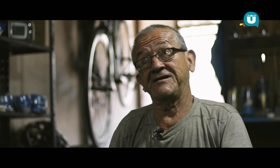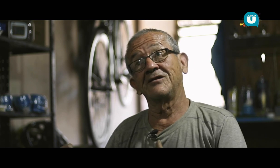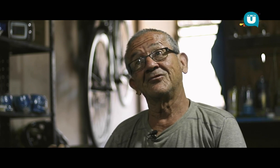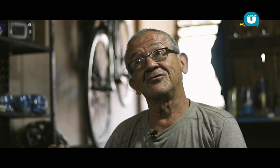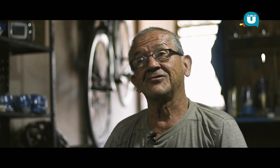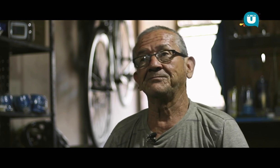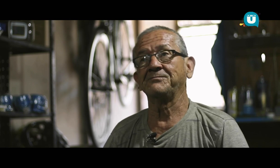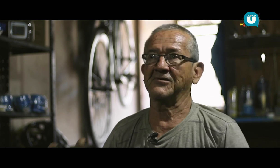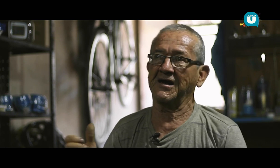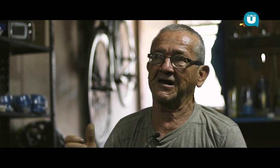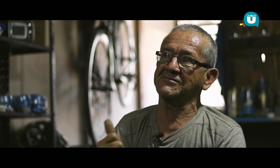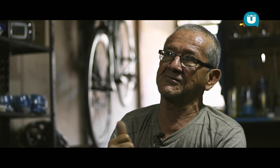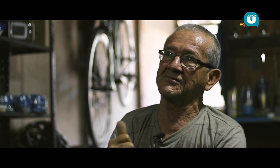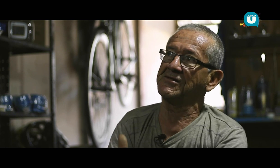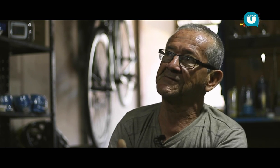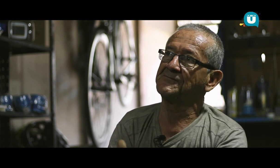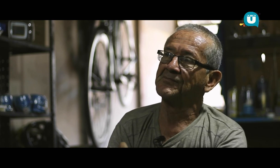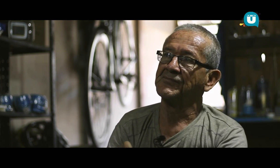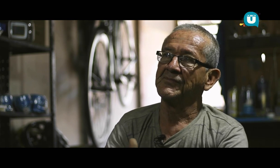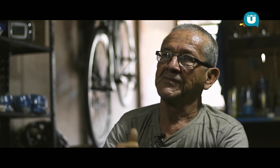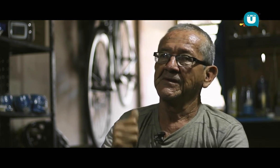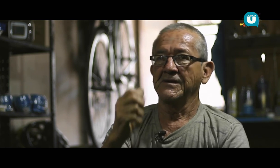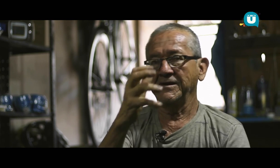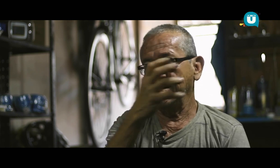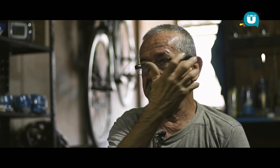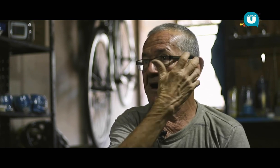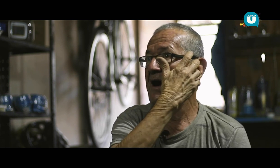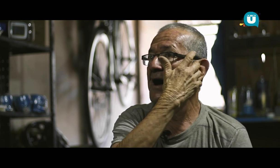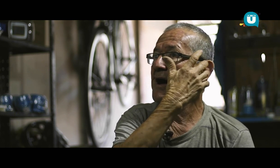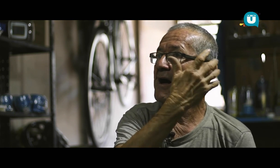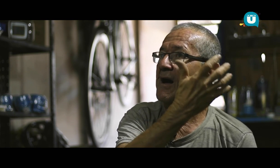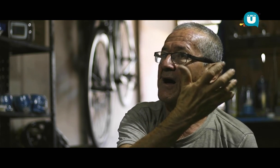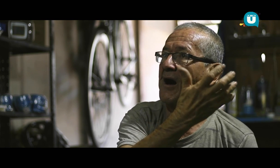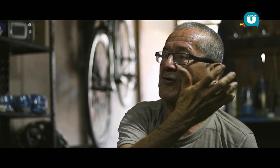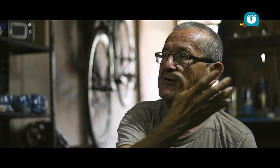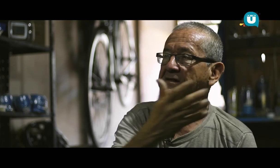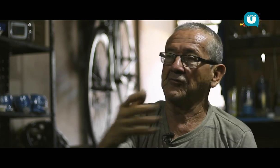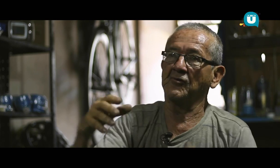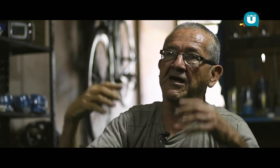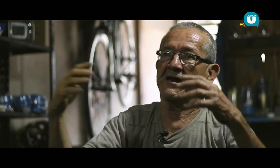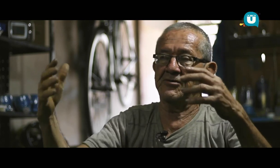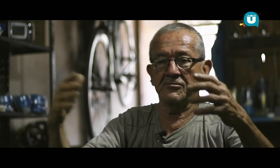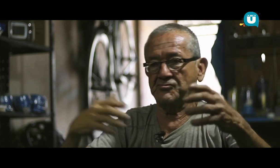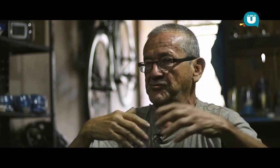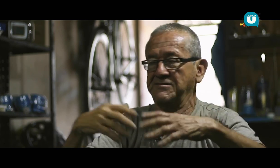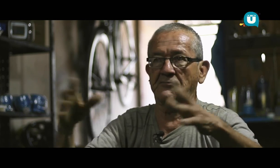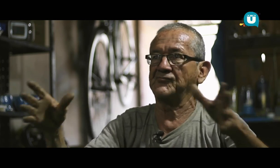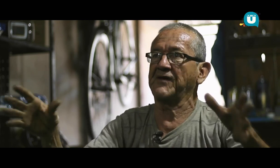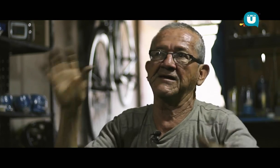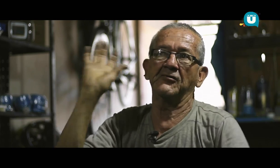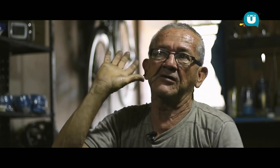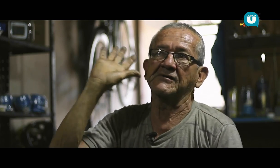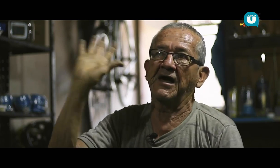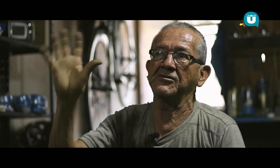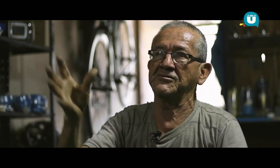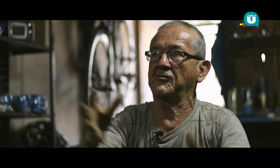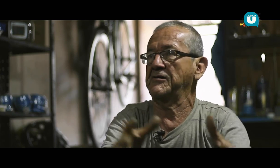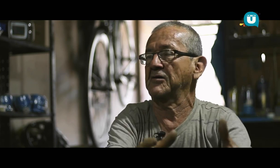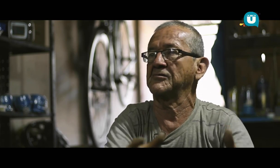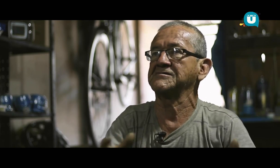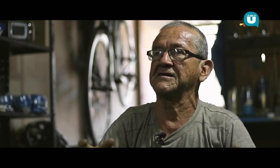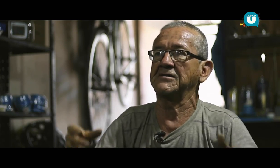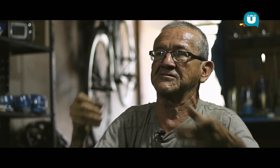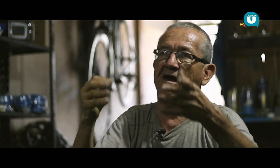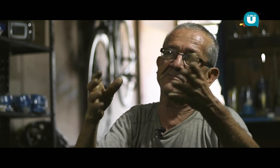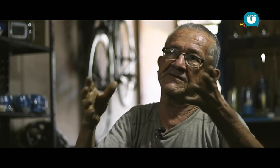donde ya todo el mundo empezó a cargar su radio y a oírlo, y a uno había radio, donde se montaron ya había un radio, ya